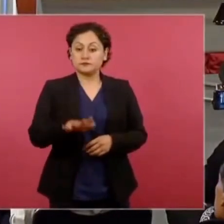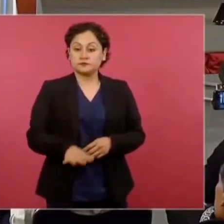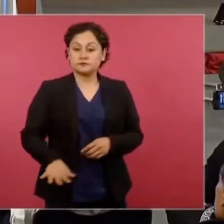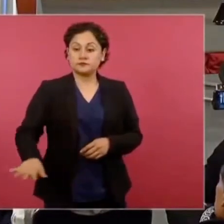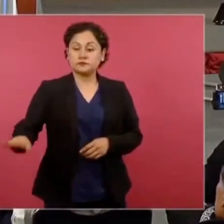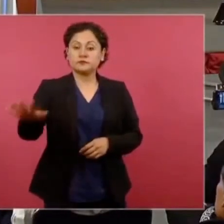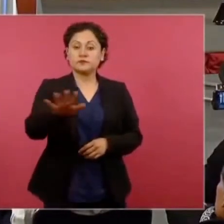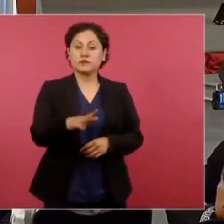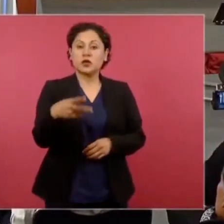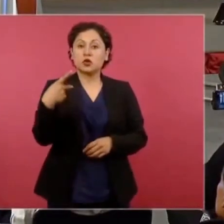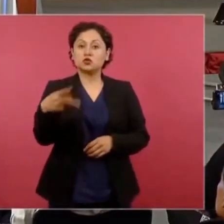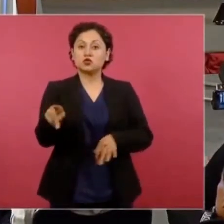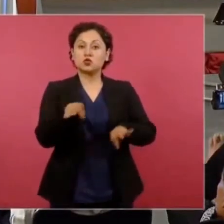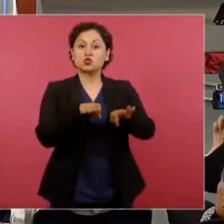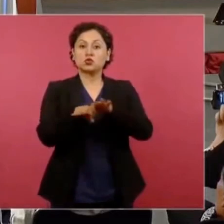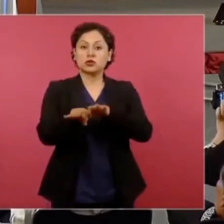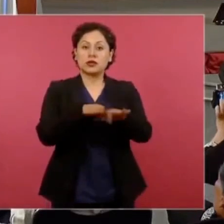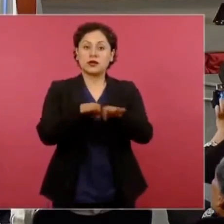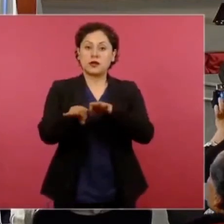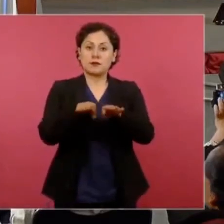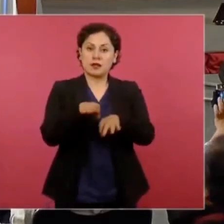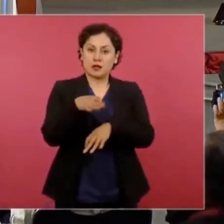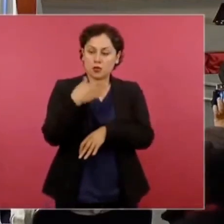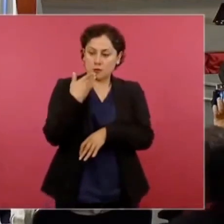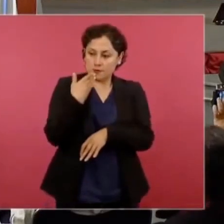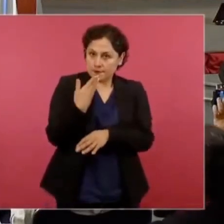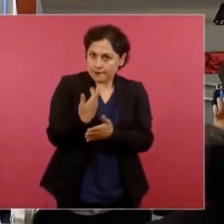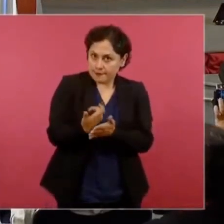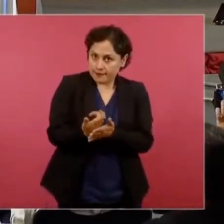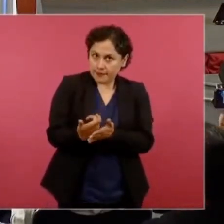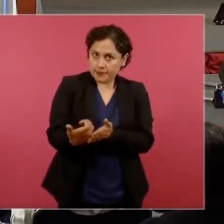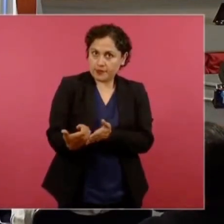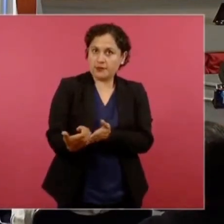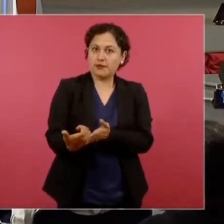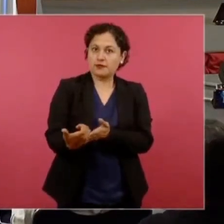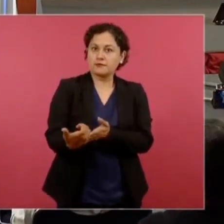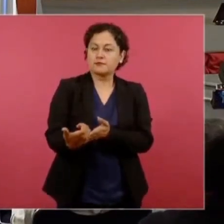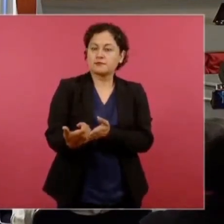bien o siquiera regularmente pagado,